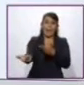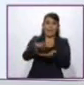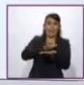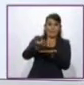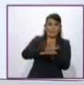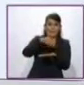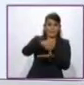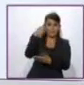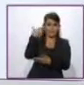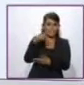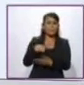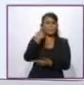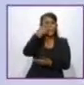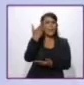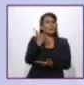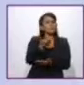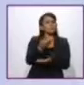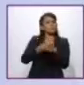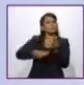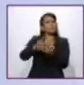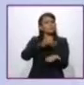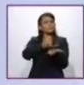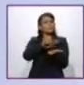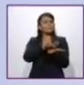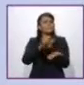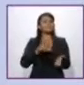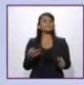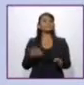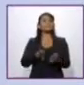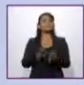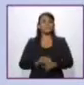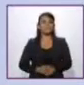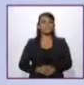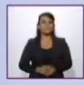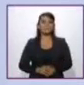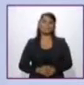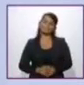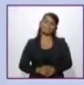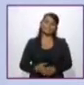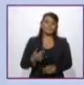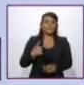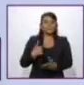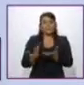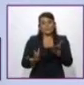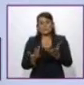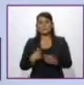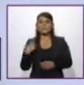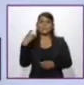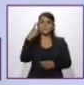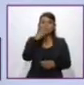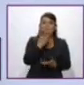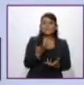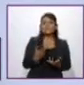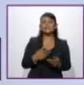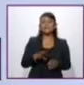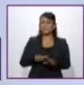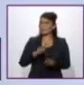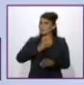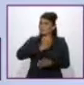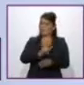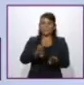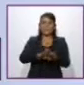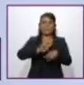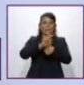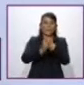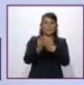economía local? Y corre su tiempo. Primero que nada, estoy en contra que haya extranjeros, queretanos en el extranjero. Lo que yo quiero hacer es